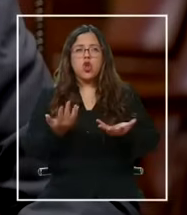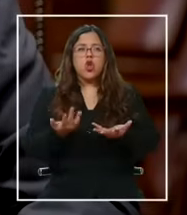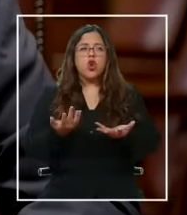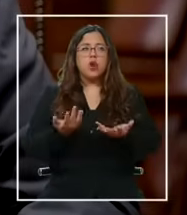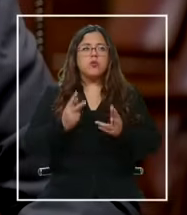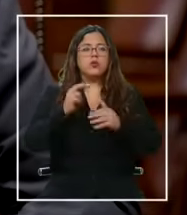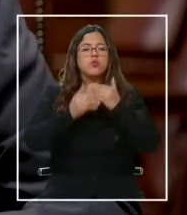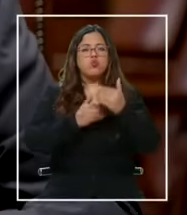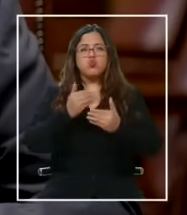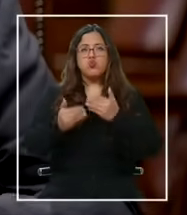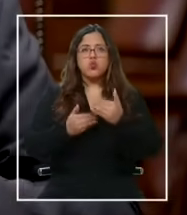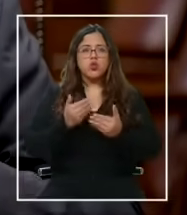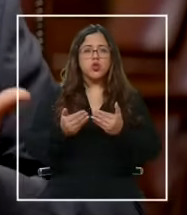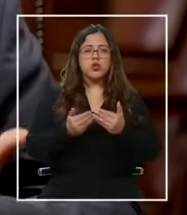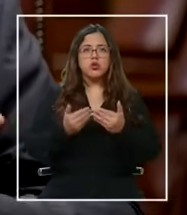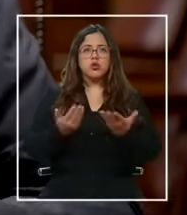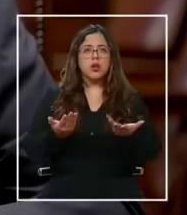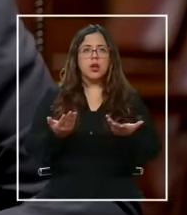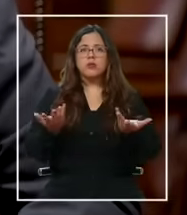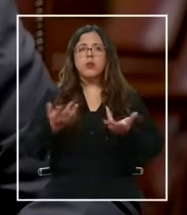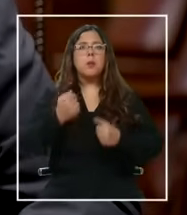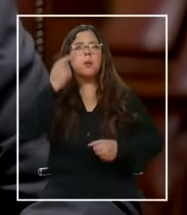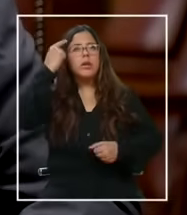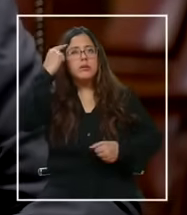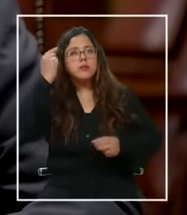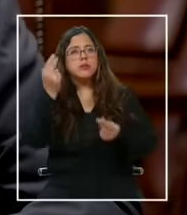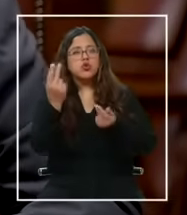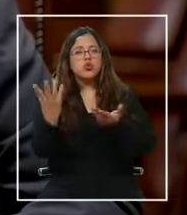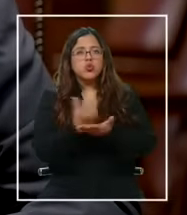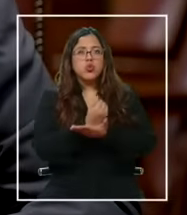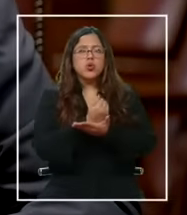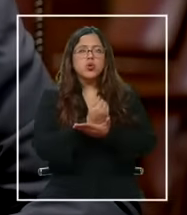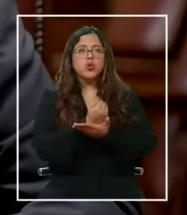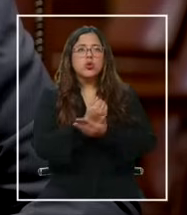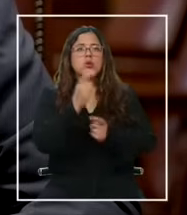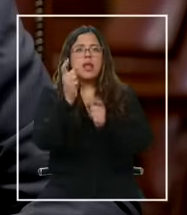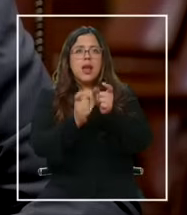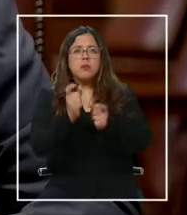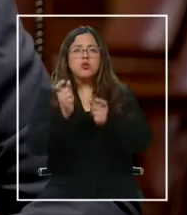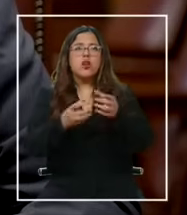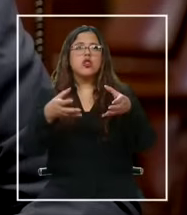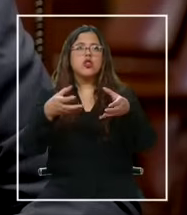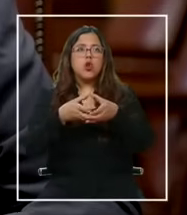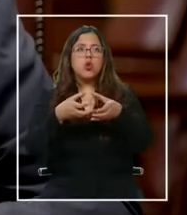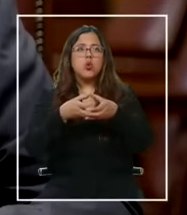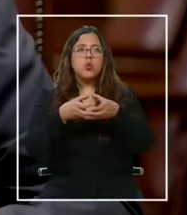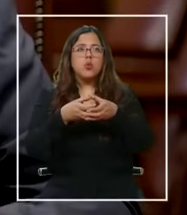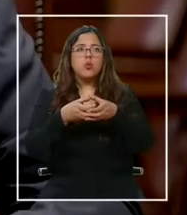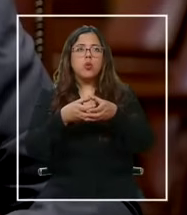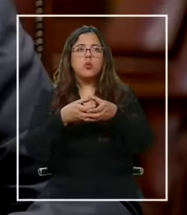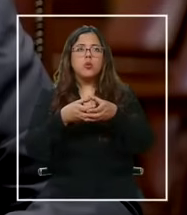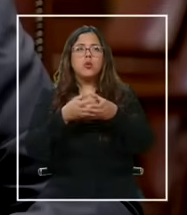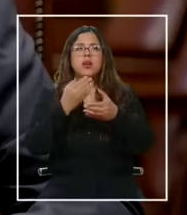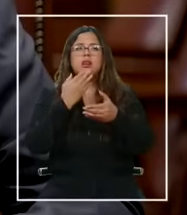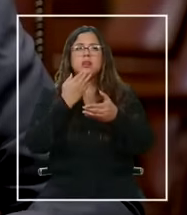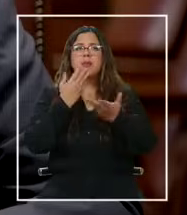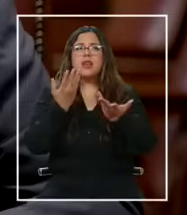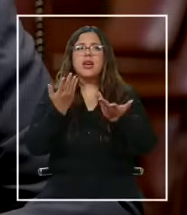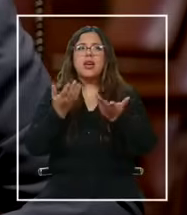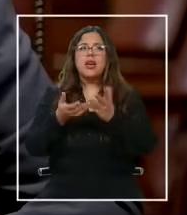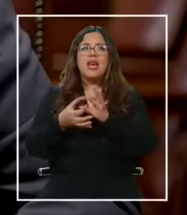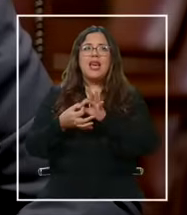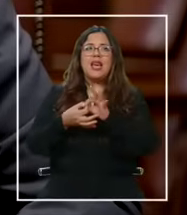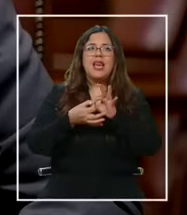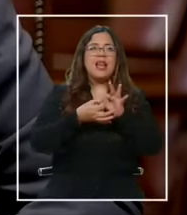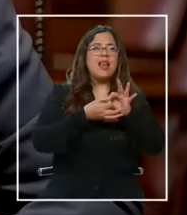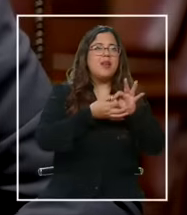es el proceso o cómo están pensadas las remuneraciones de los brigadistas a propósito de el móvil que habría tenido